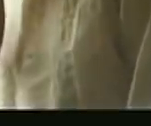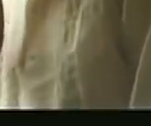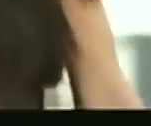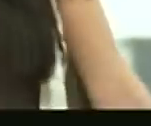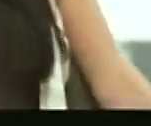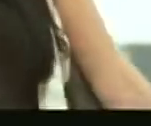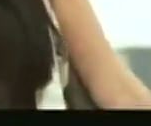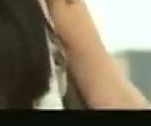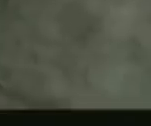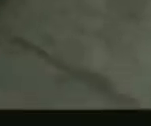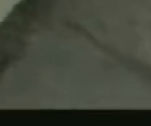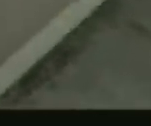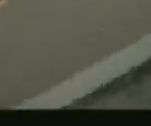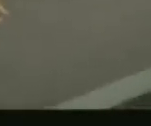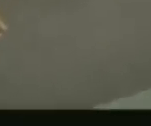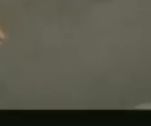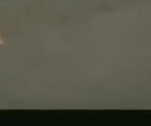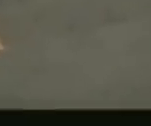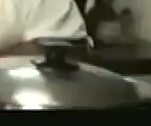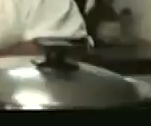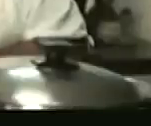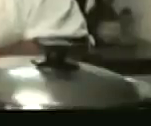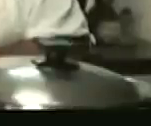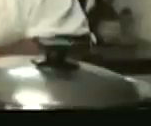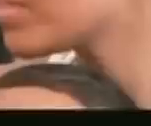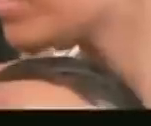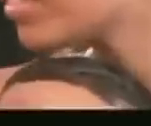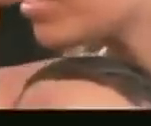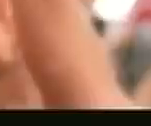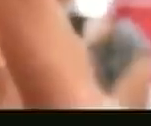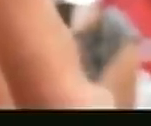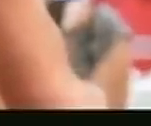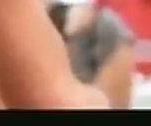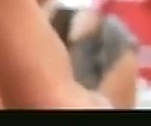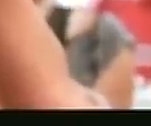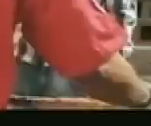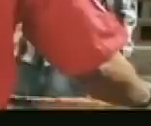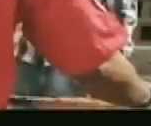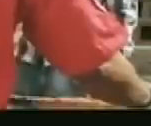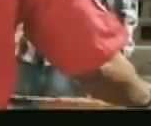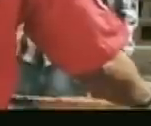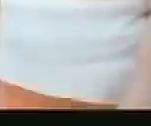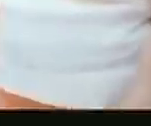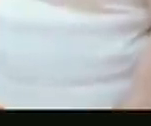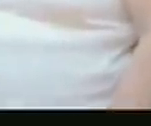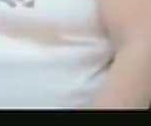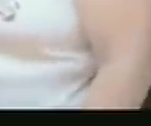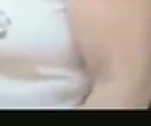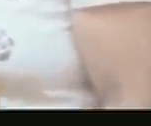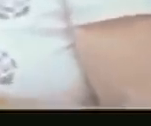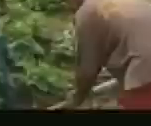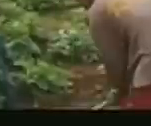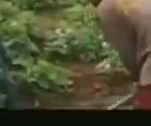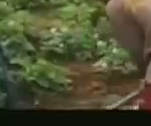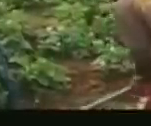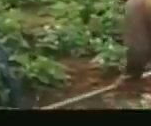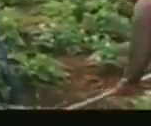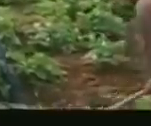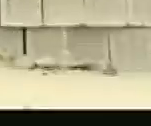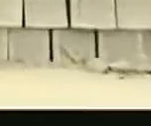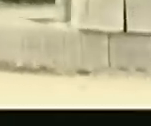los sueños máximos, que es la paz, la estabilidad, la felicidad, ese sueño que nosotros llamamos el socialismo